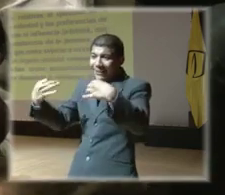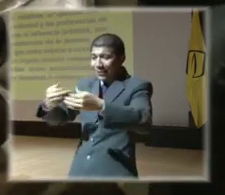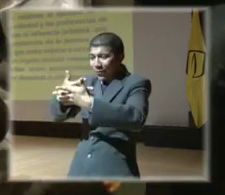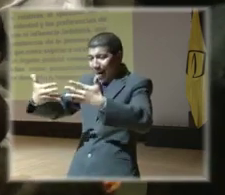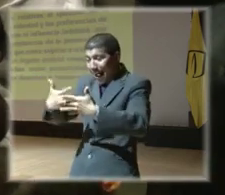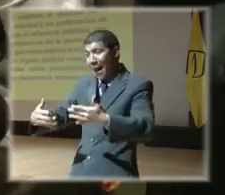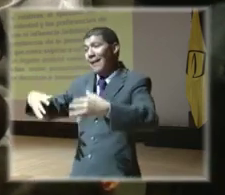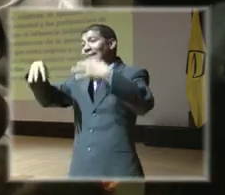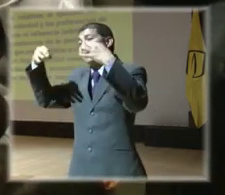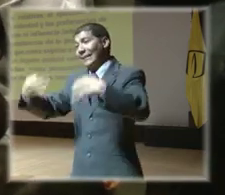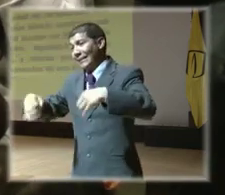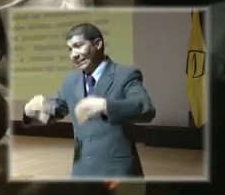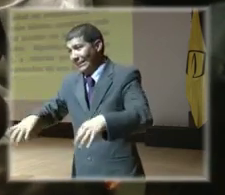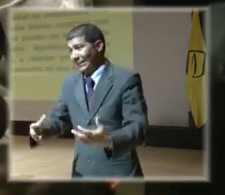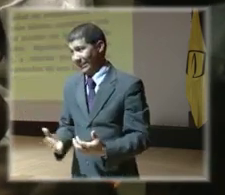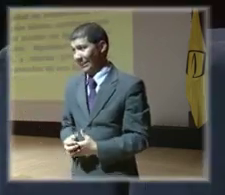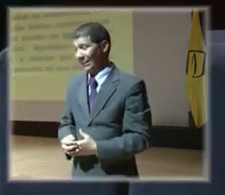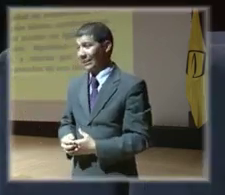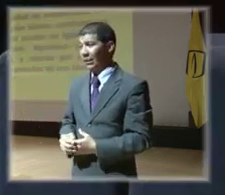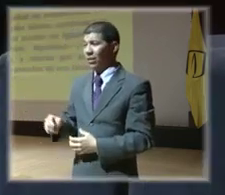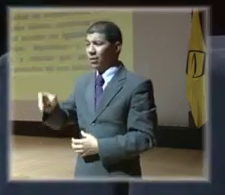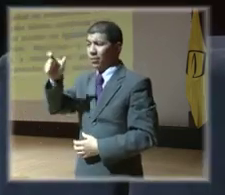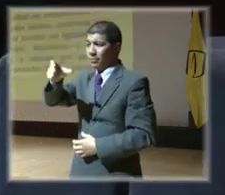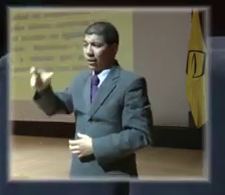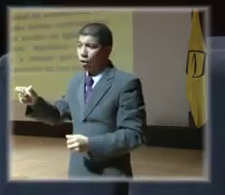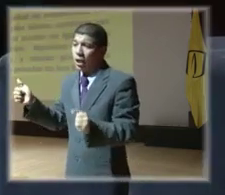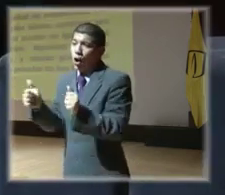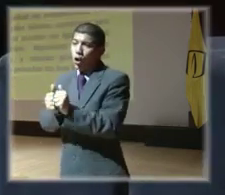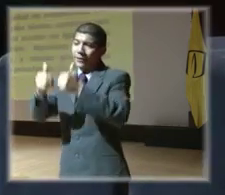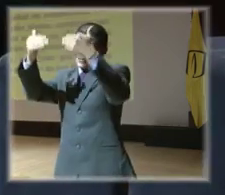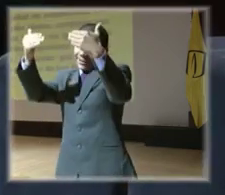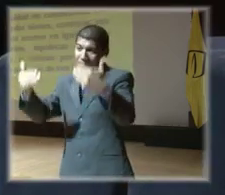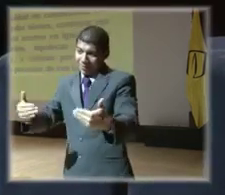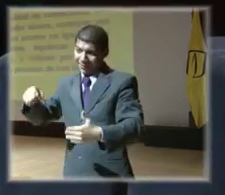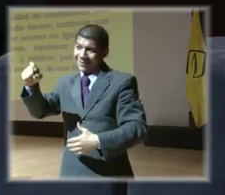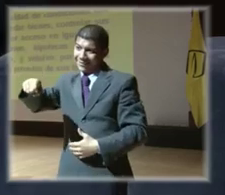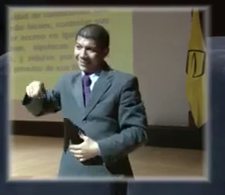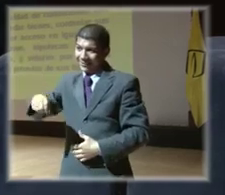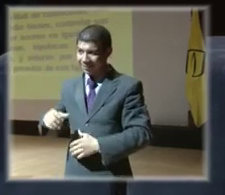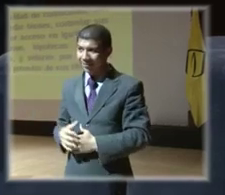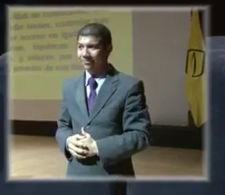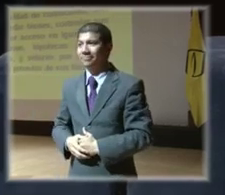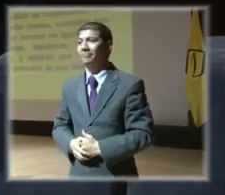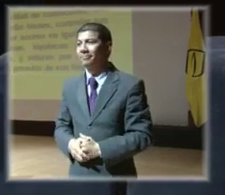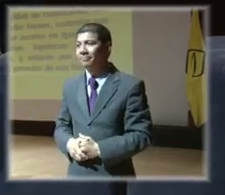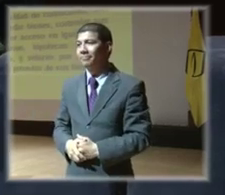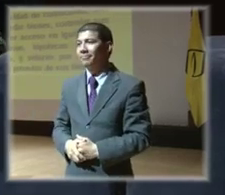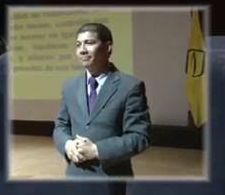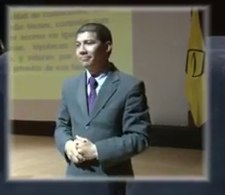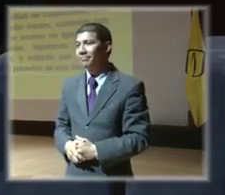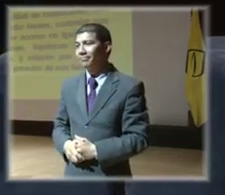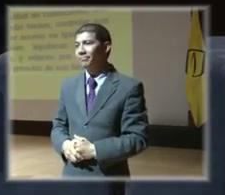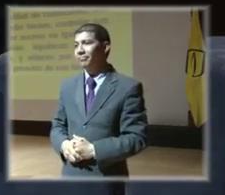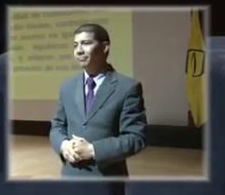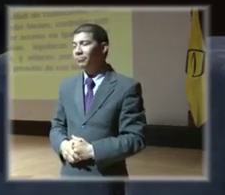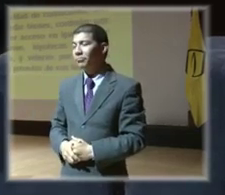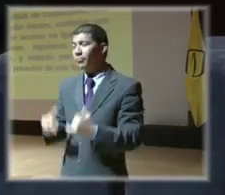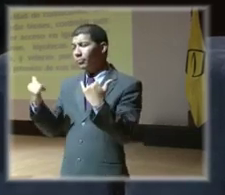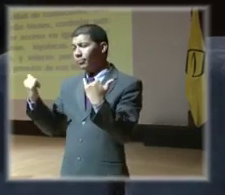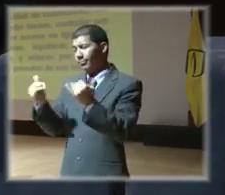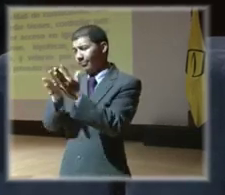que sea solo para las personas con discapacidad. Bien, entonces